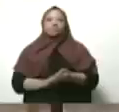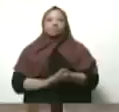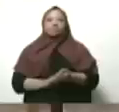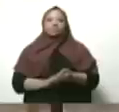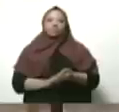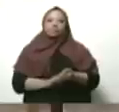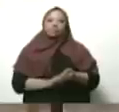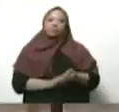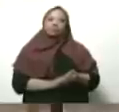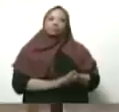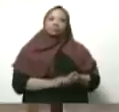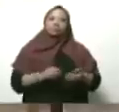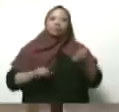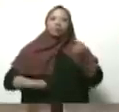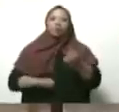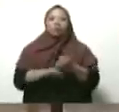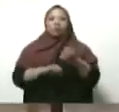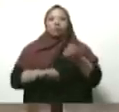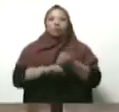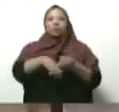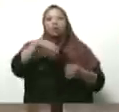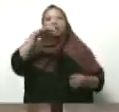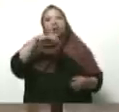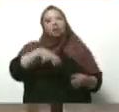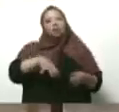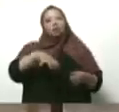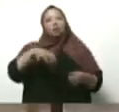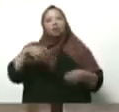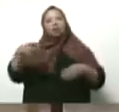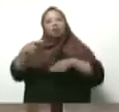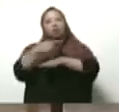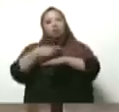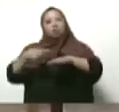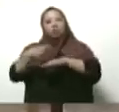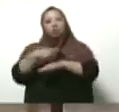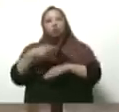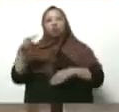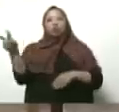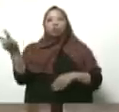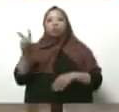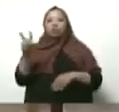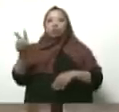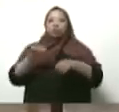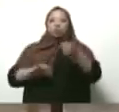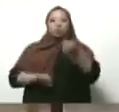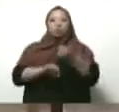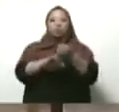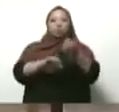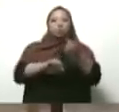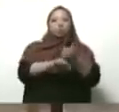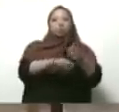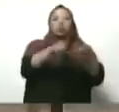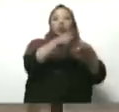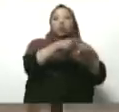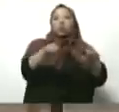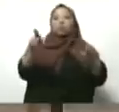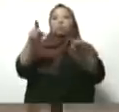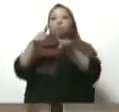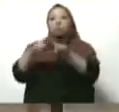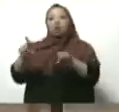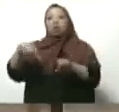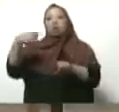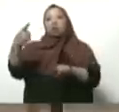contando con el apoyo del estado venezolano de las instancias que luego nombraré en detalle